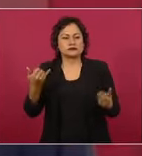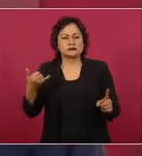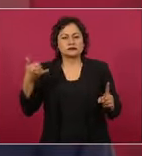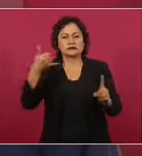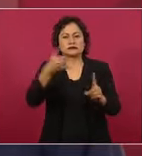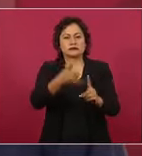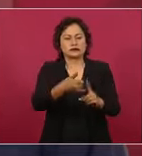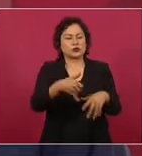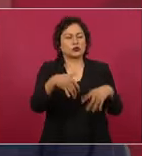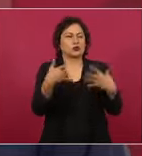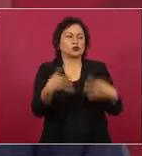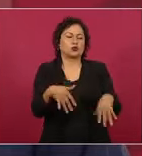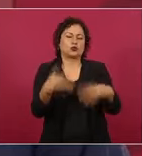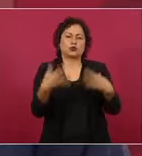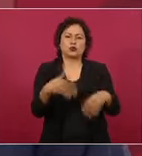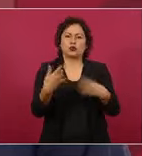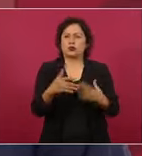muchas gracias.